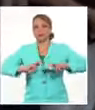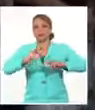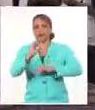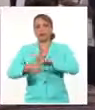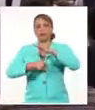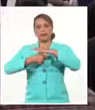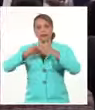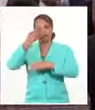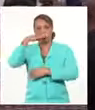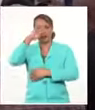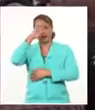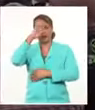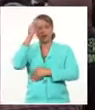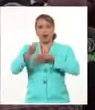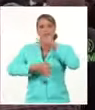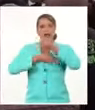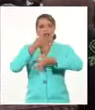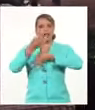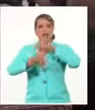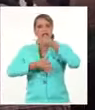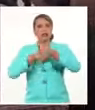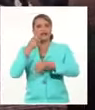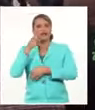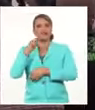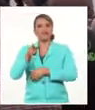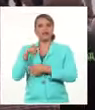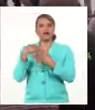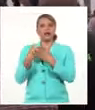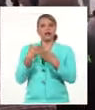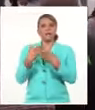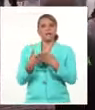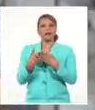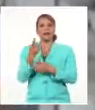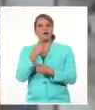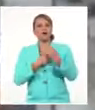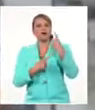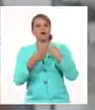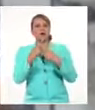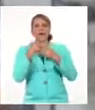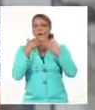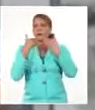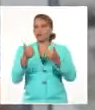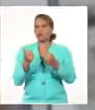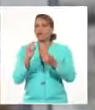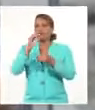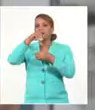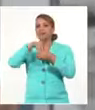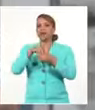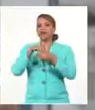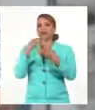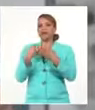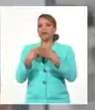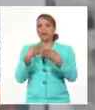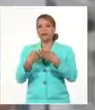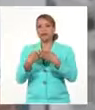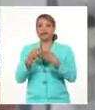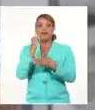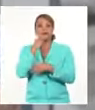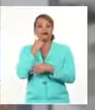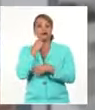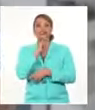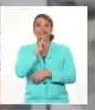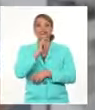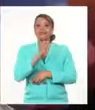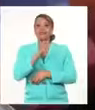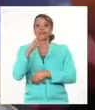presidente cubano, al intervenir en el diálogo, calificó a la empresa como un referente dentro de un sector estratégico que ha sido de los más golpeados